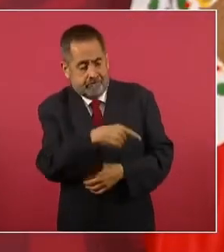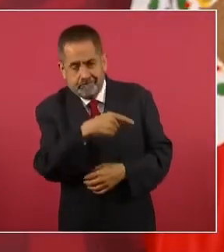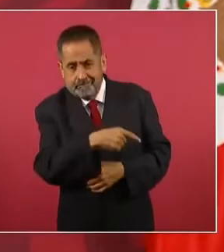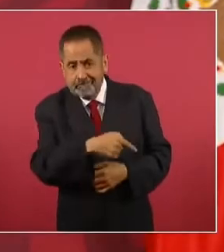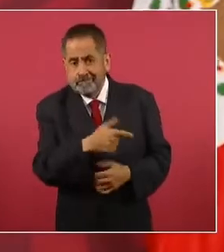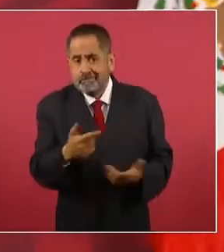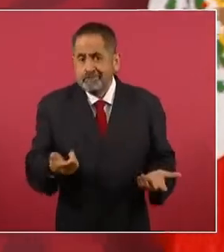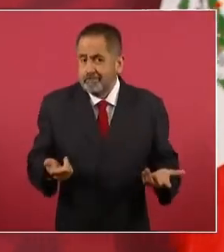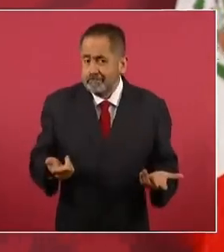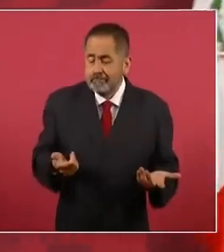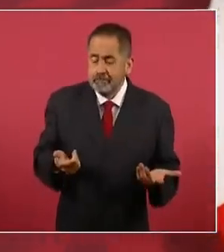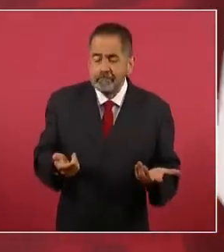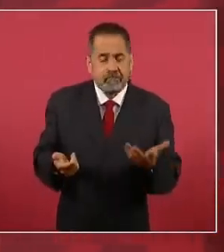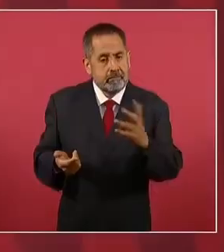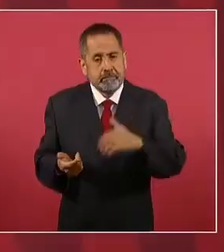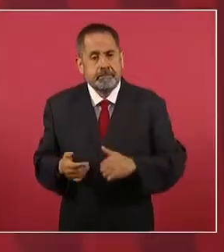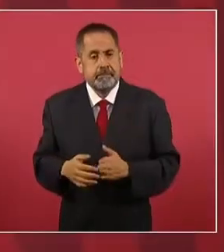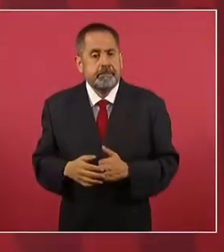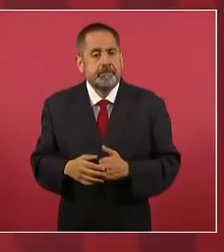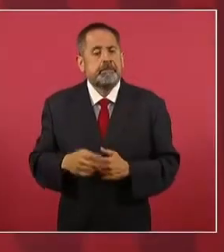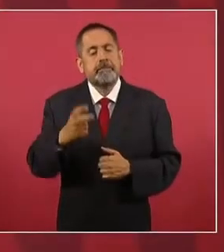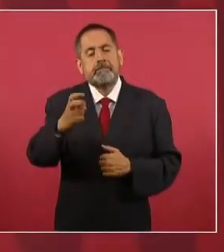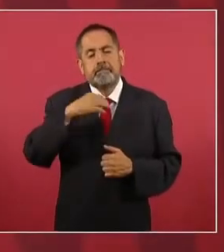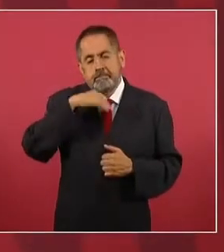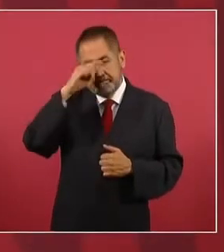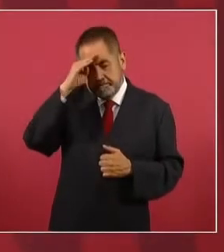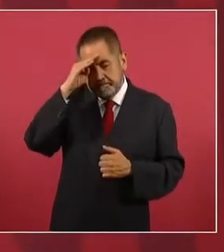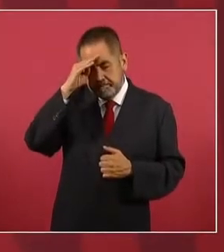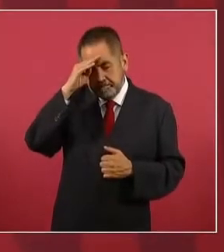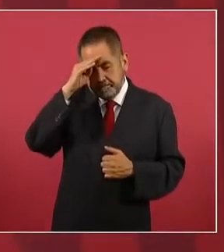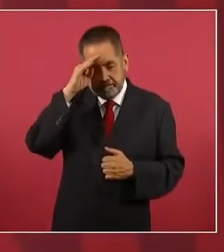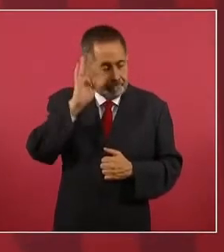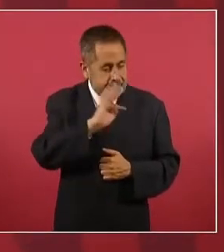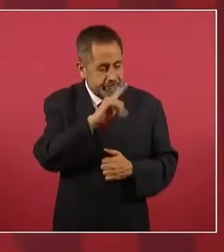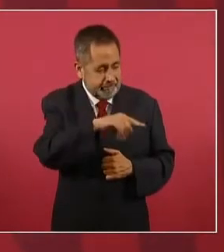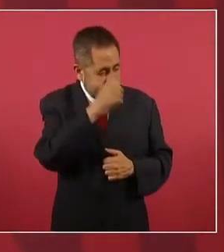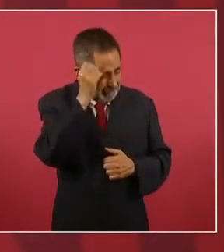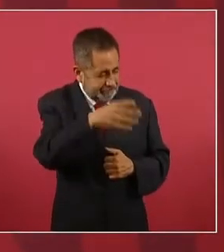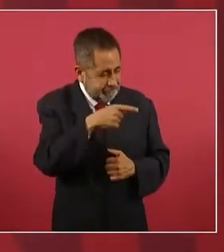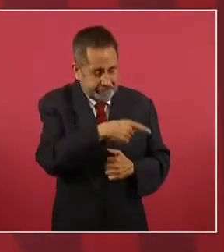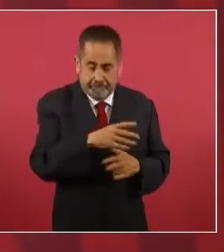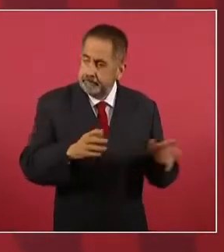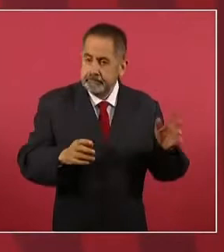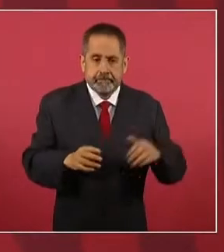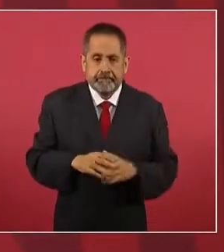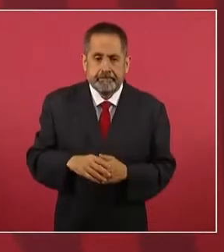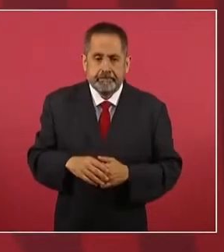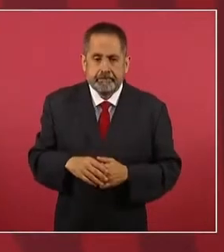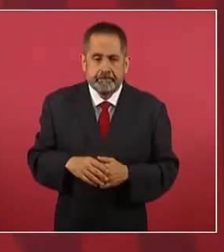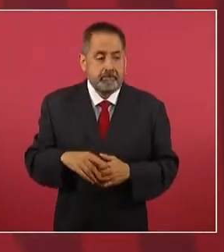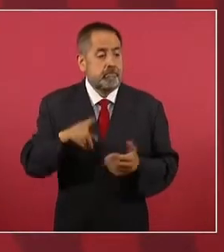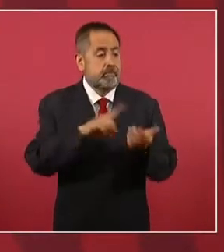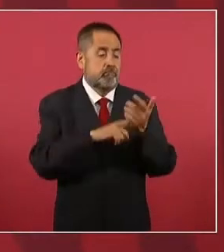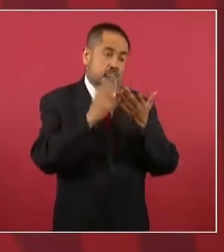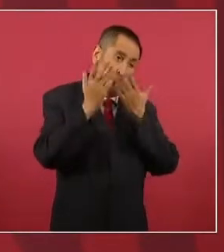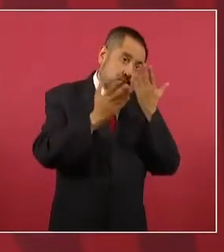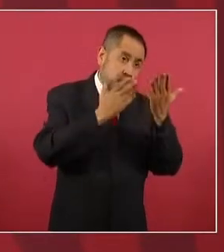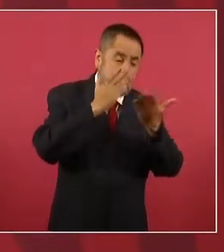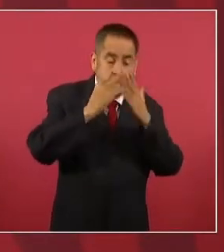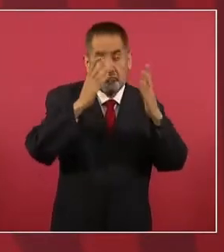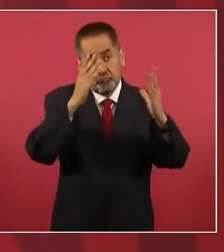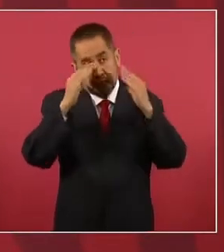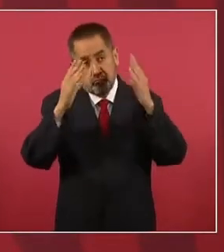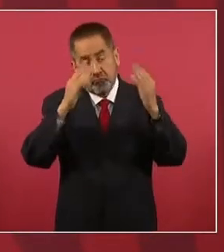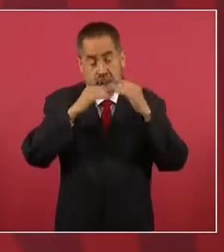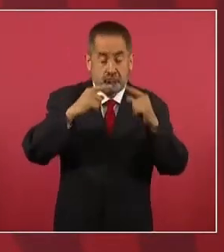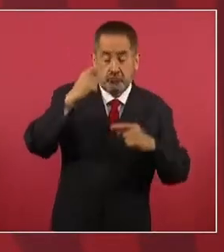Y que si esto lo olvidaron, porque ya en la academia es